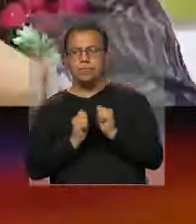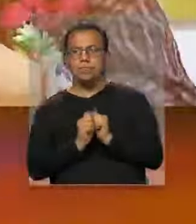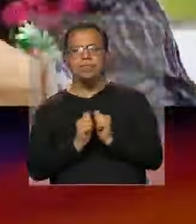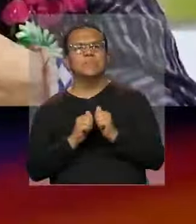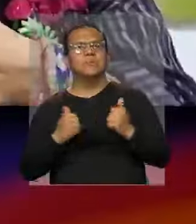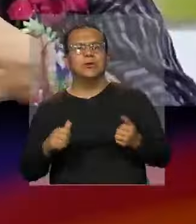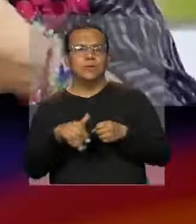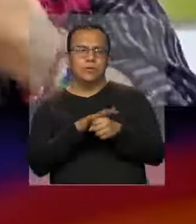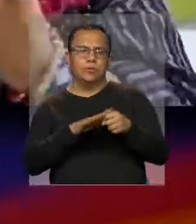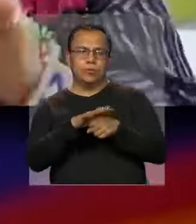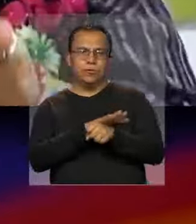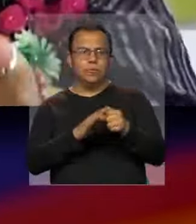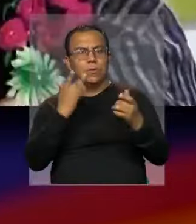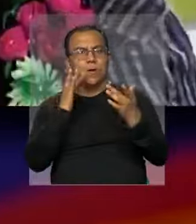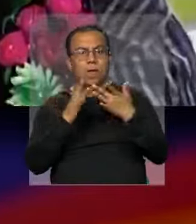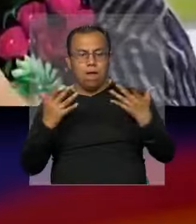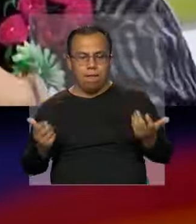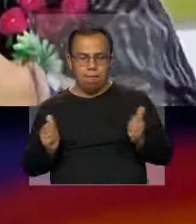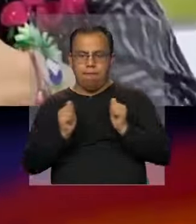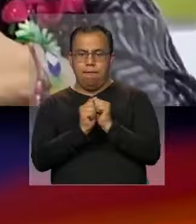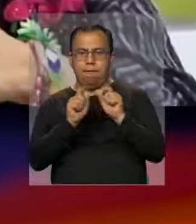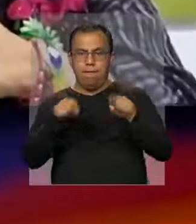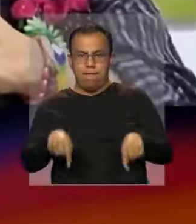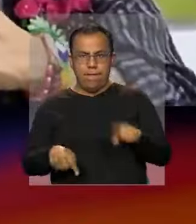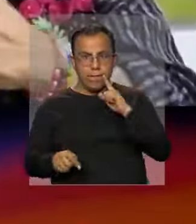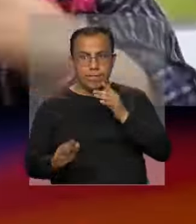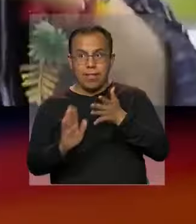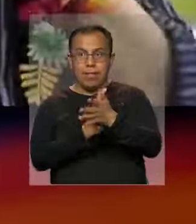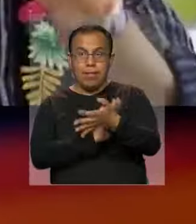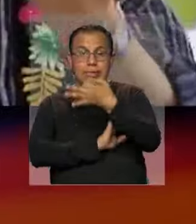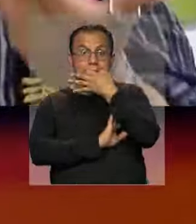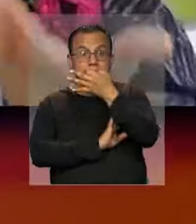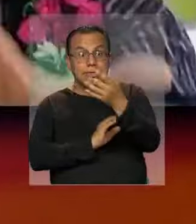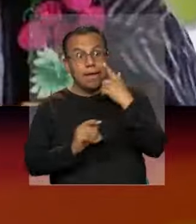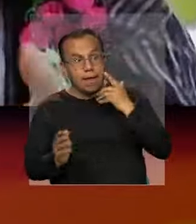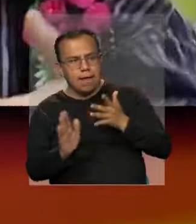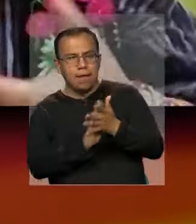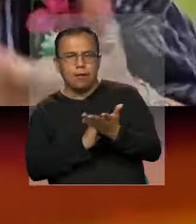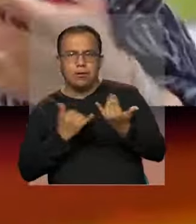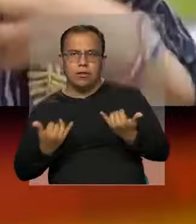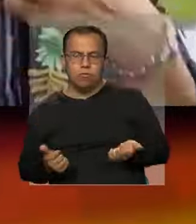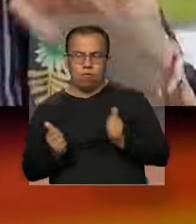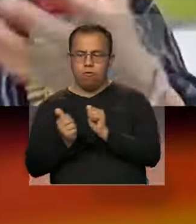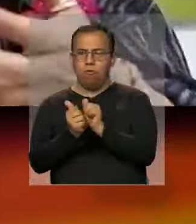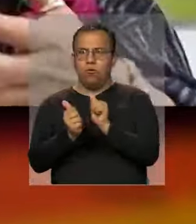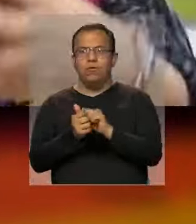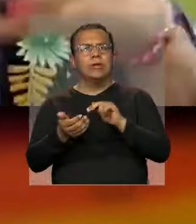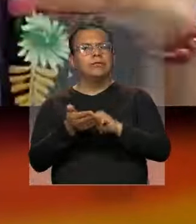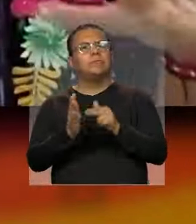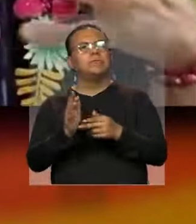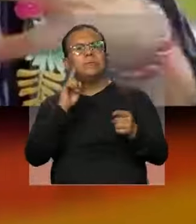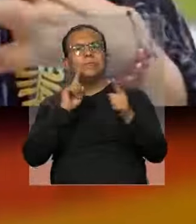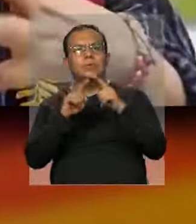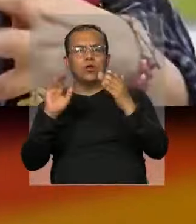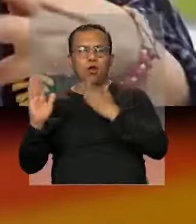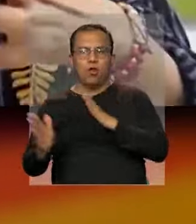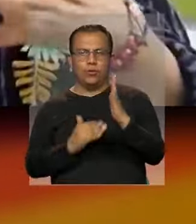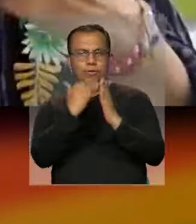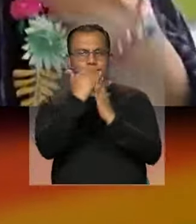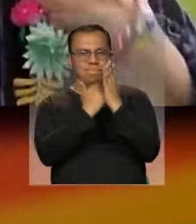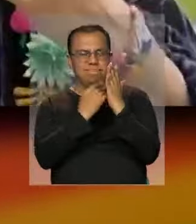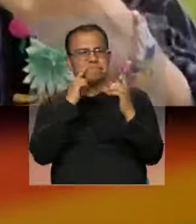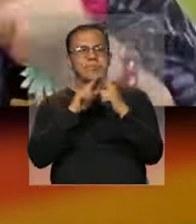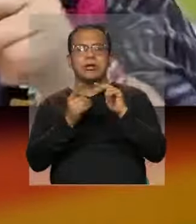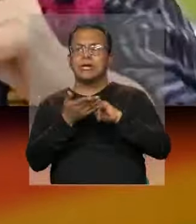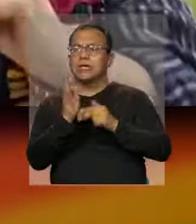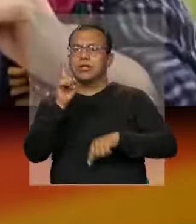de situaciones, acompañar las denuncias cuando es pertinente, hacer un acompañamiento no solo de orden jurídico, que no